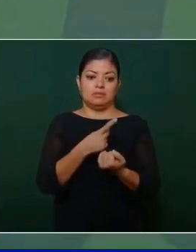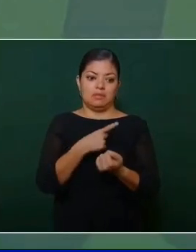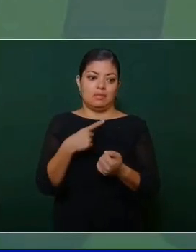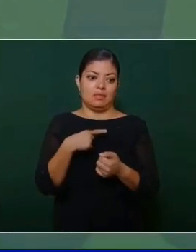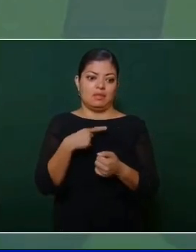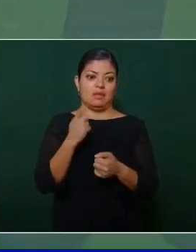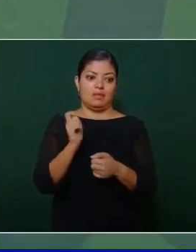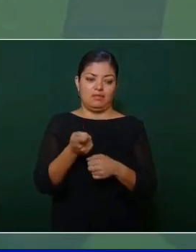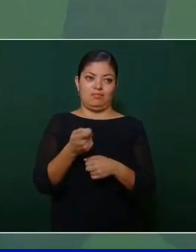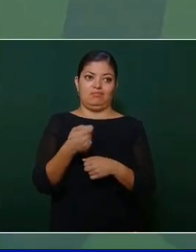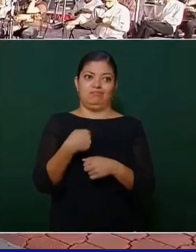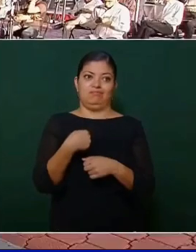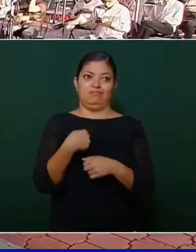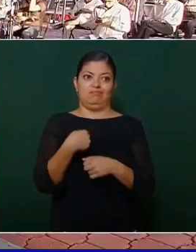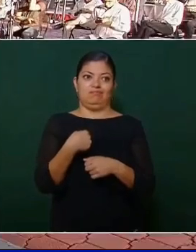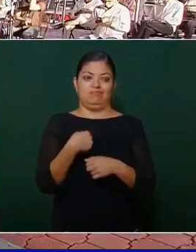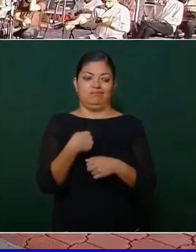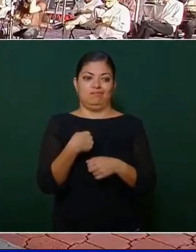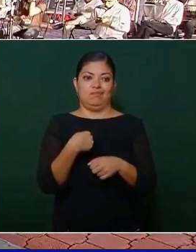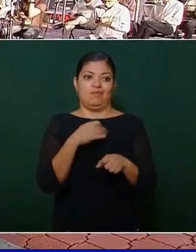defender